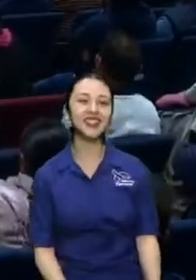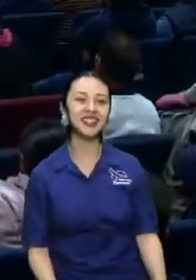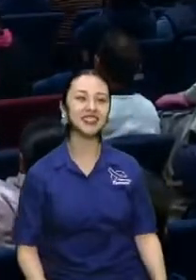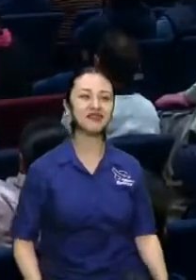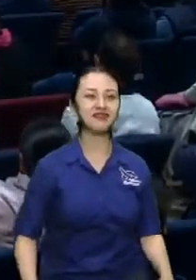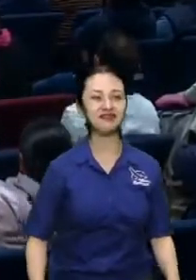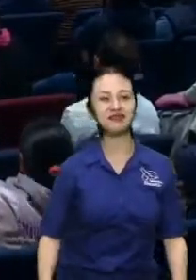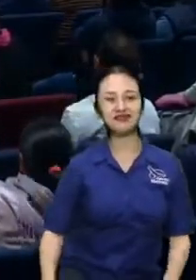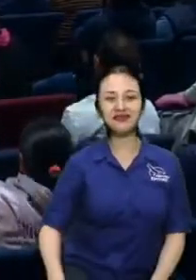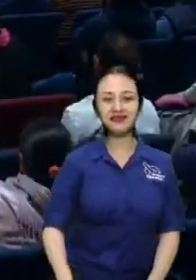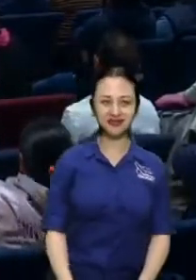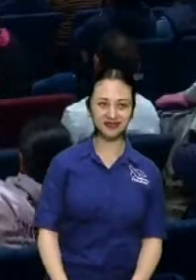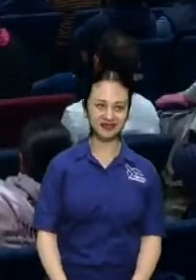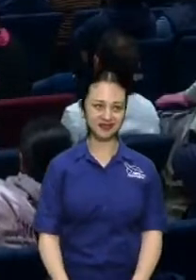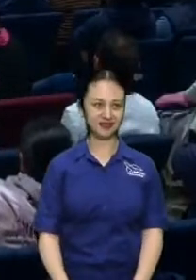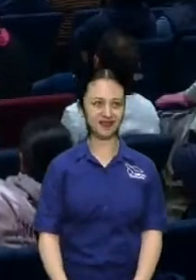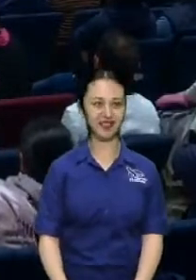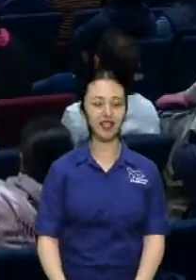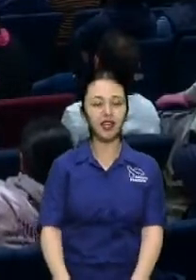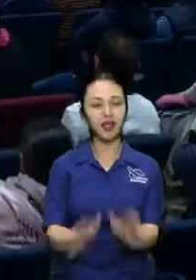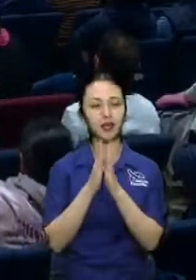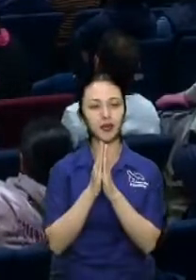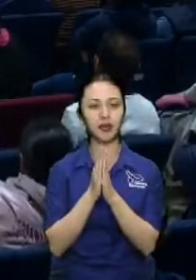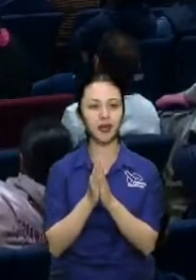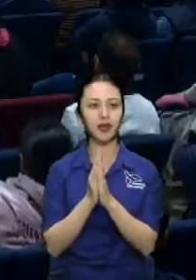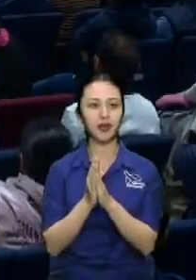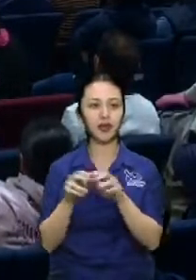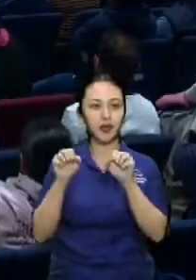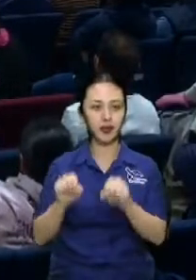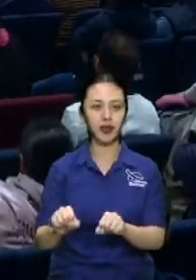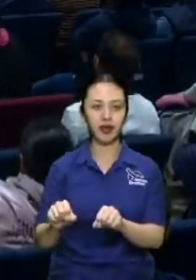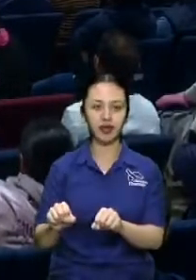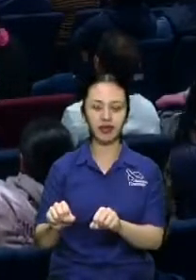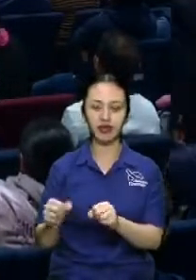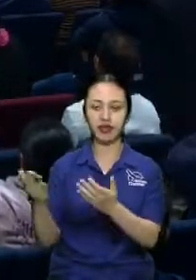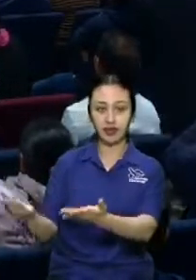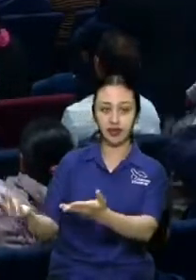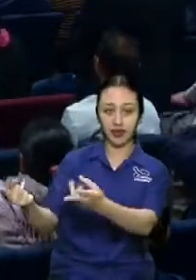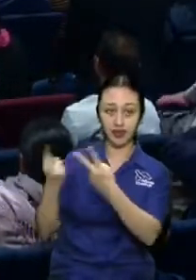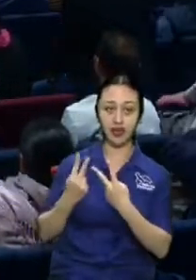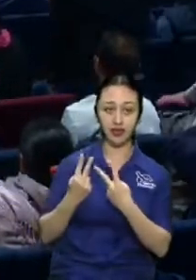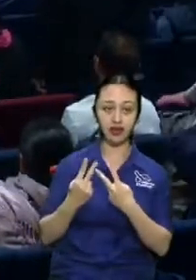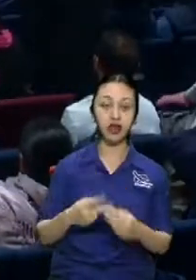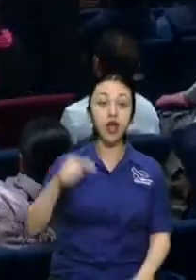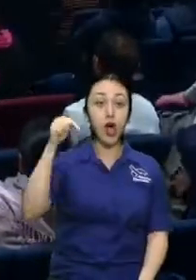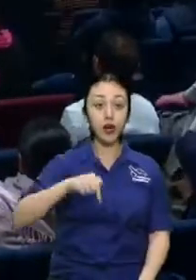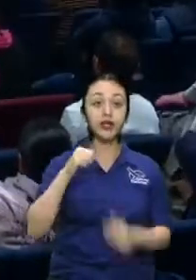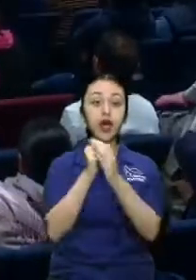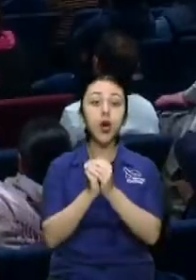Por favor, si pueden subir acá. Vamos a orar por nuestro apóstol, amén.